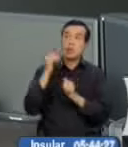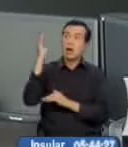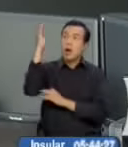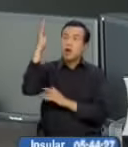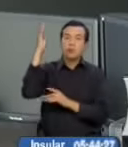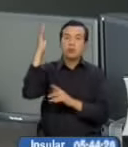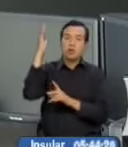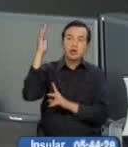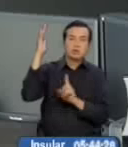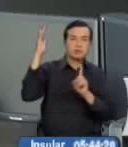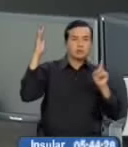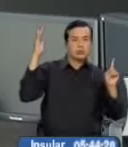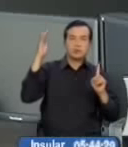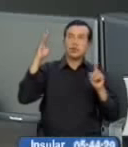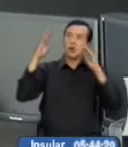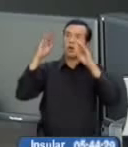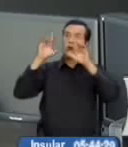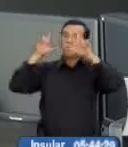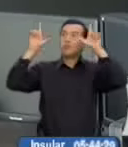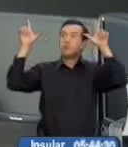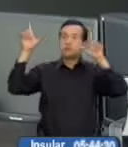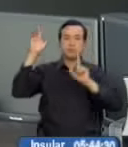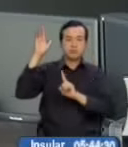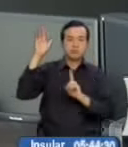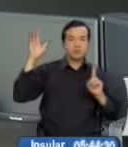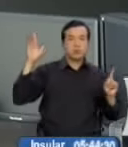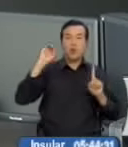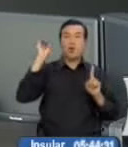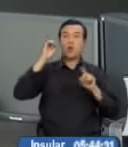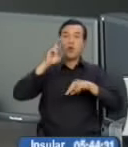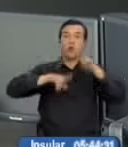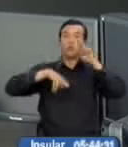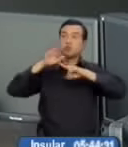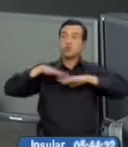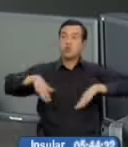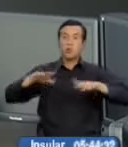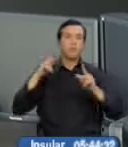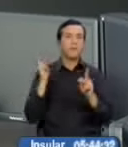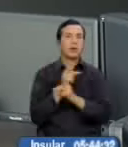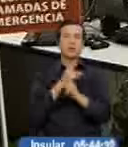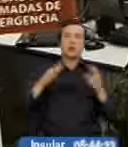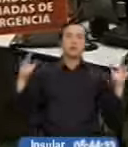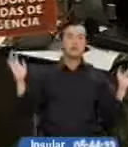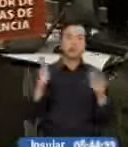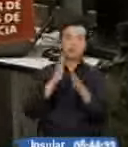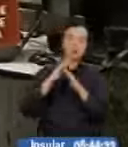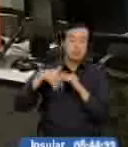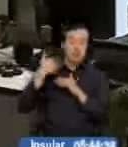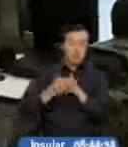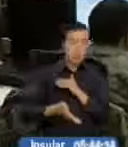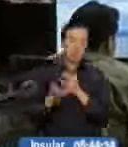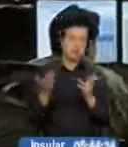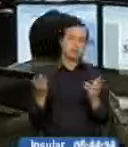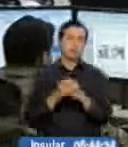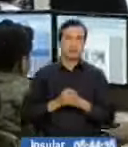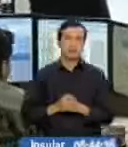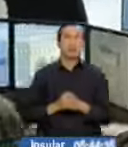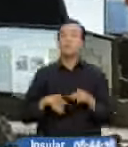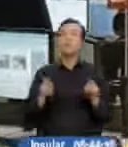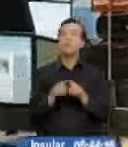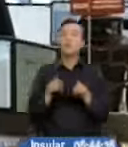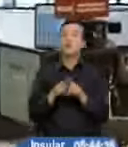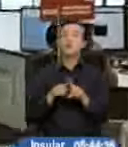vallas publicitarias, edificaciones en construcción o mal estado, ya que estas son susceptibles a caer. Y también, paralelamente,